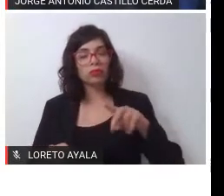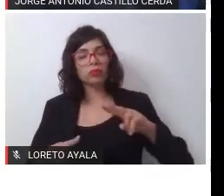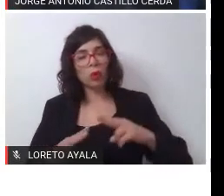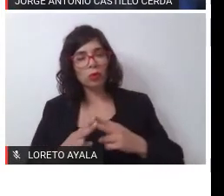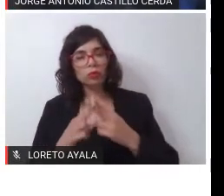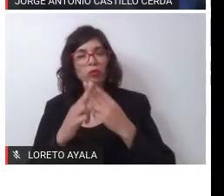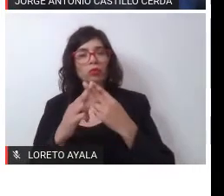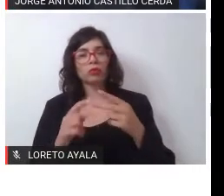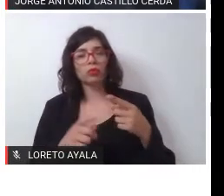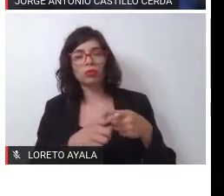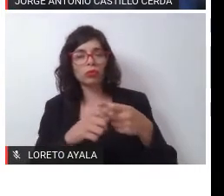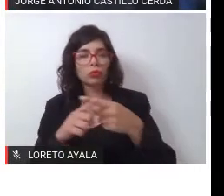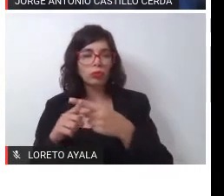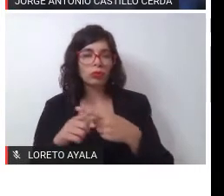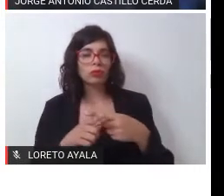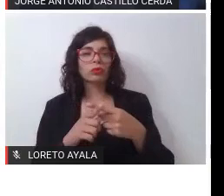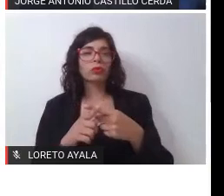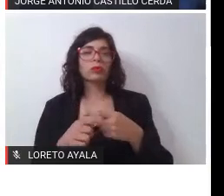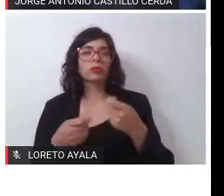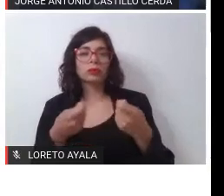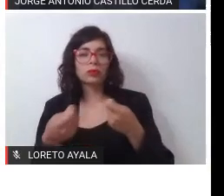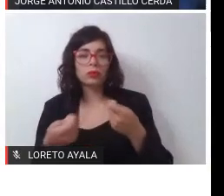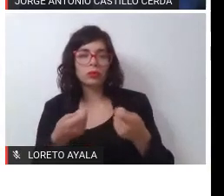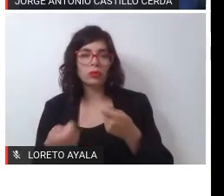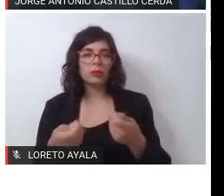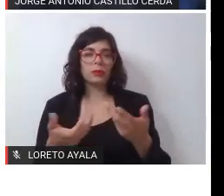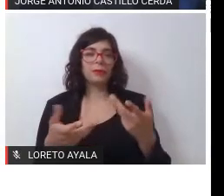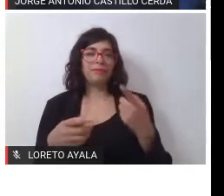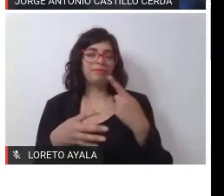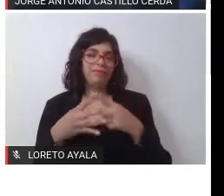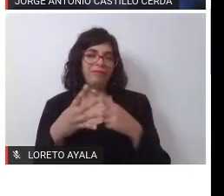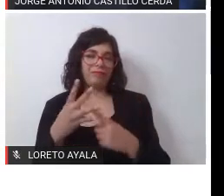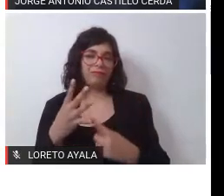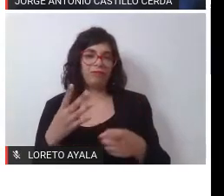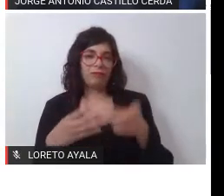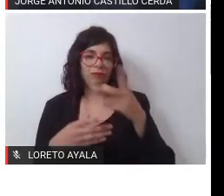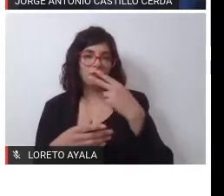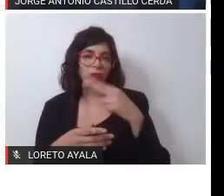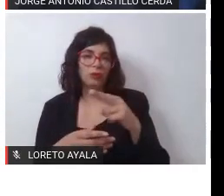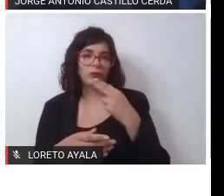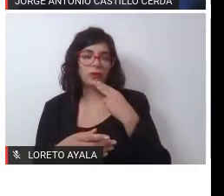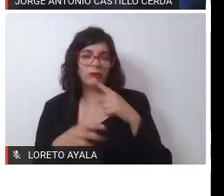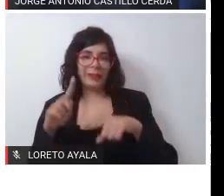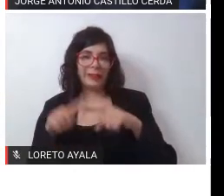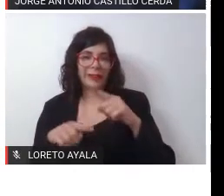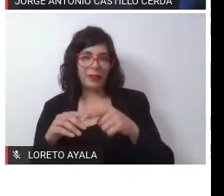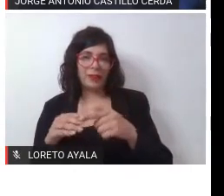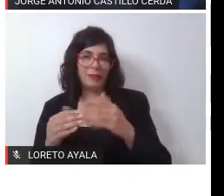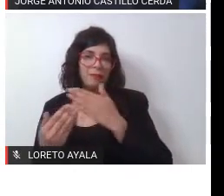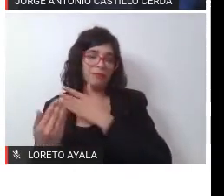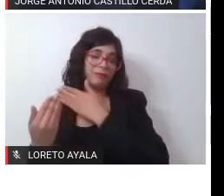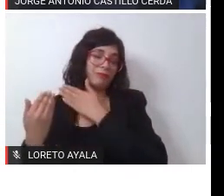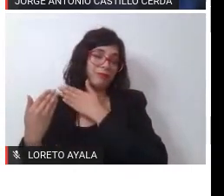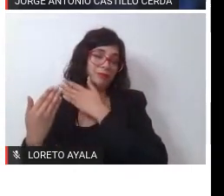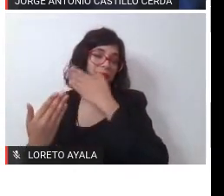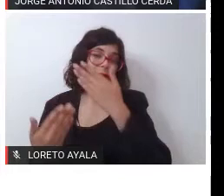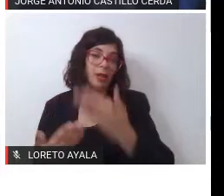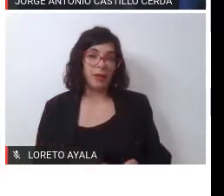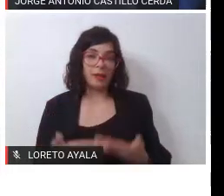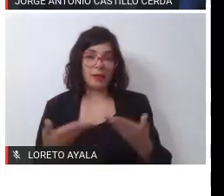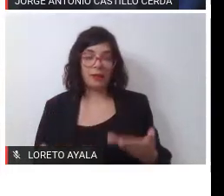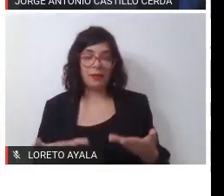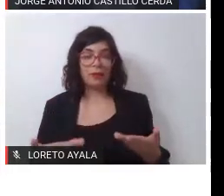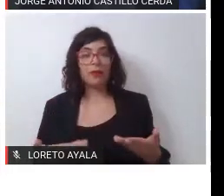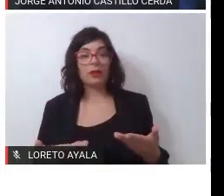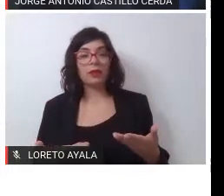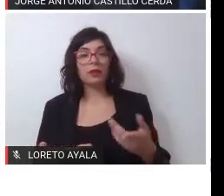vida social y económica en ciertos territorios, desde la época de la encomienda hasta de los paquis. Implica